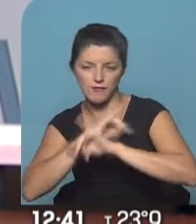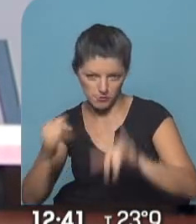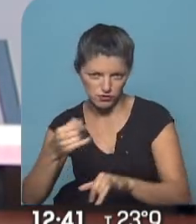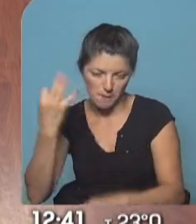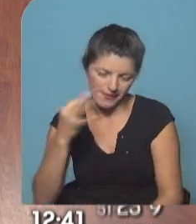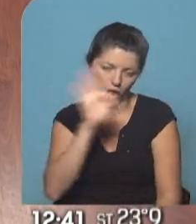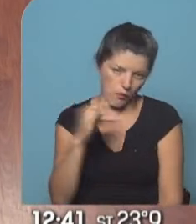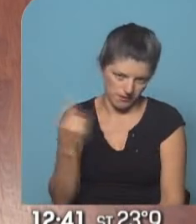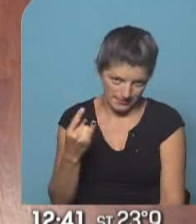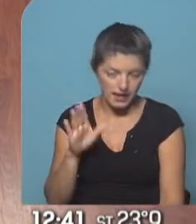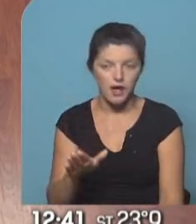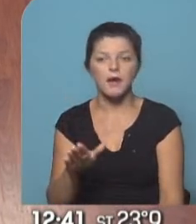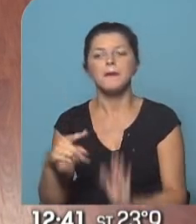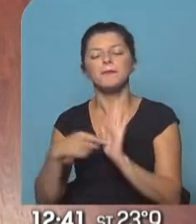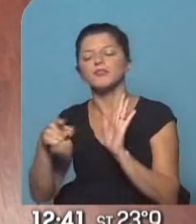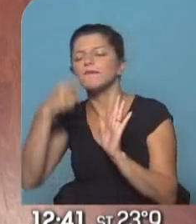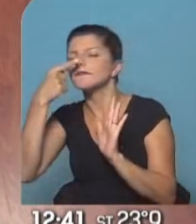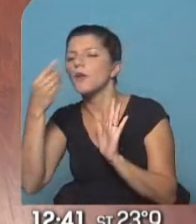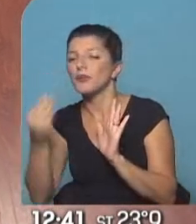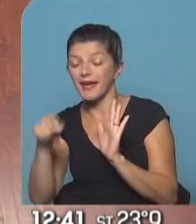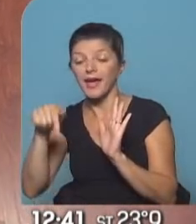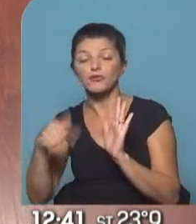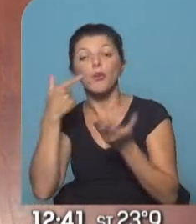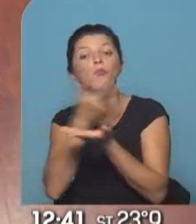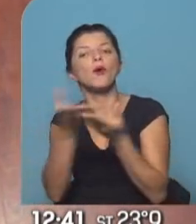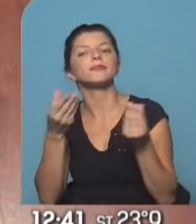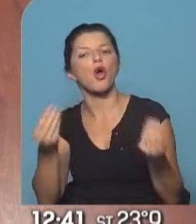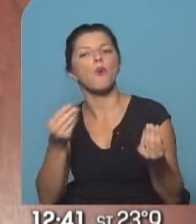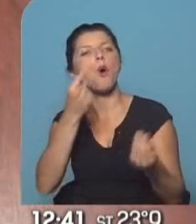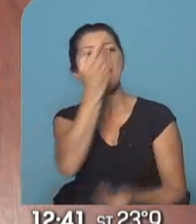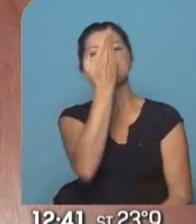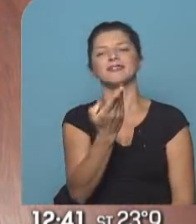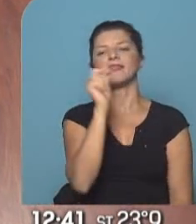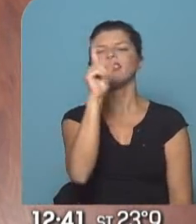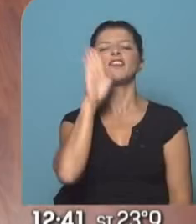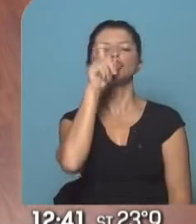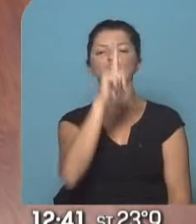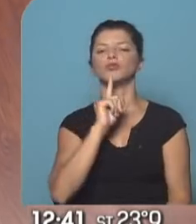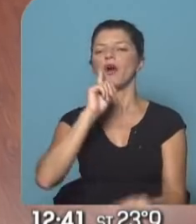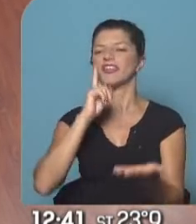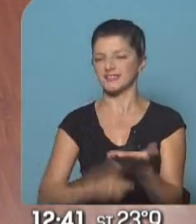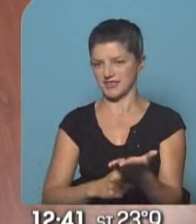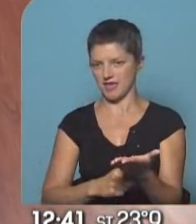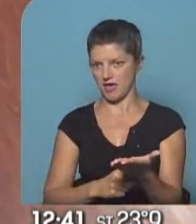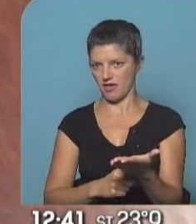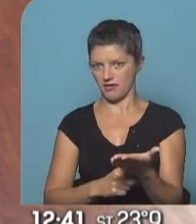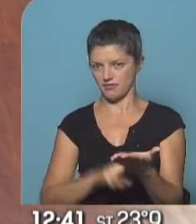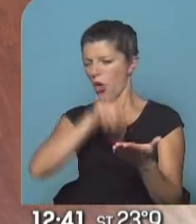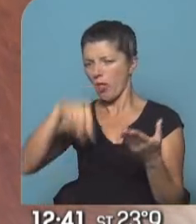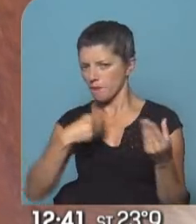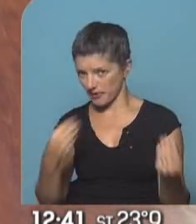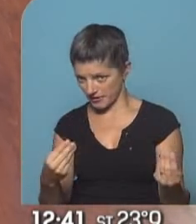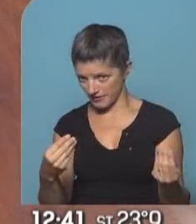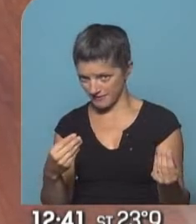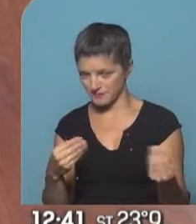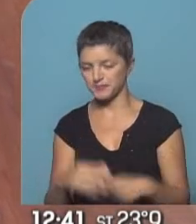adentro, es cómo pinta un sistema de toma de decisiones muy caótico. Sí, lo que también muy tenemos maduro, que casi, tener en cuenta, José, es que nunca